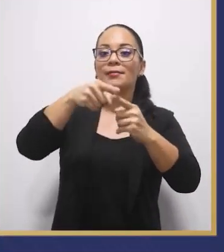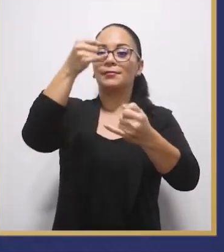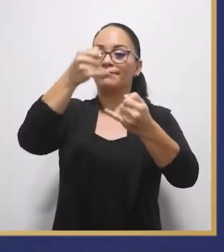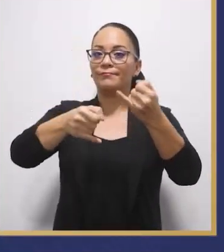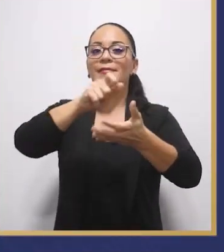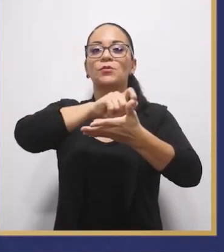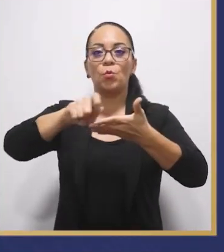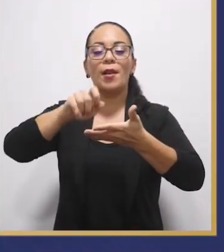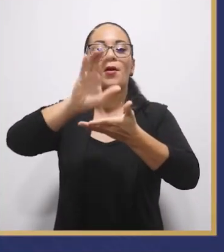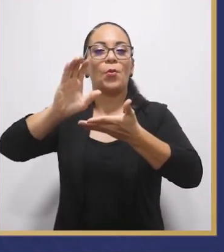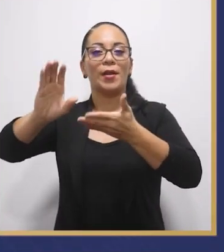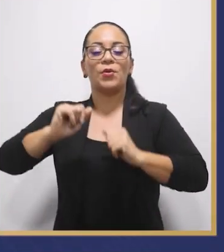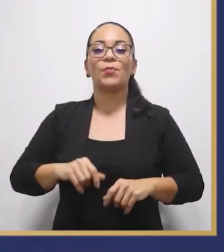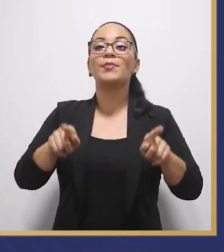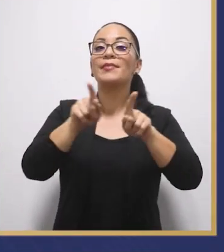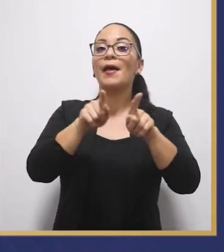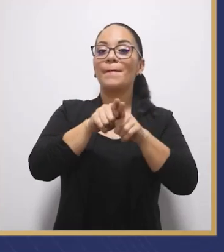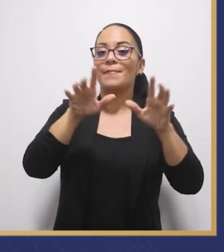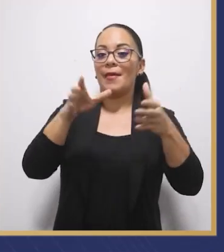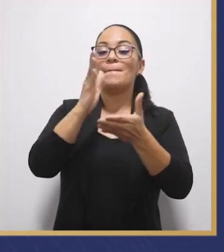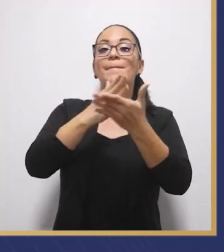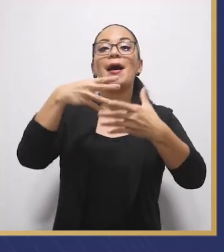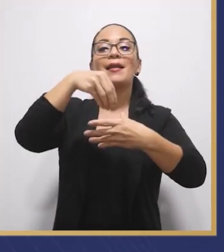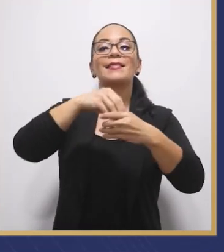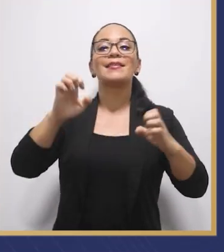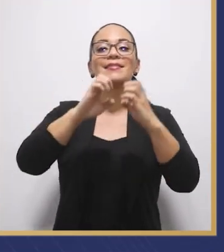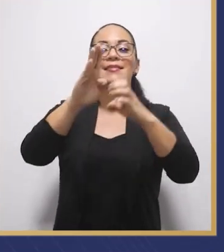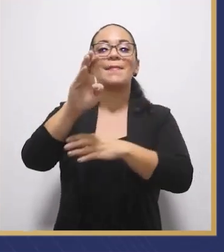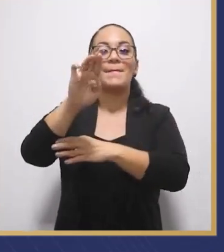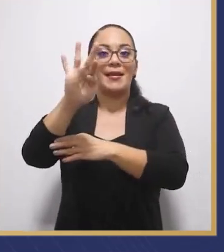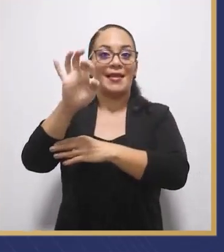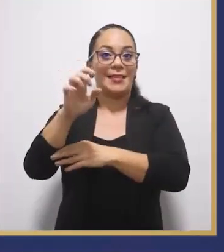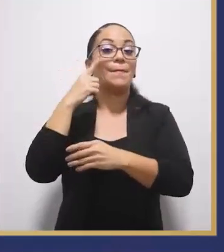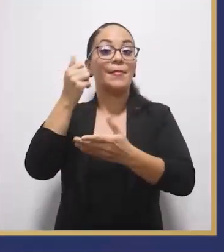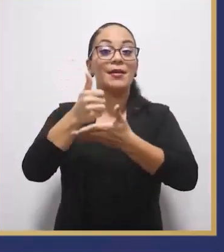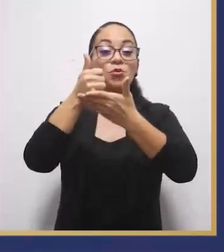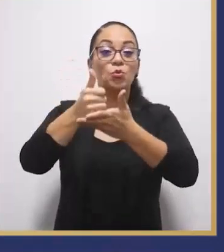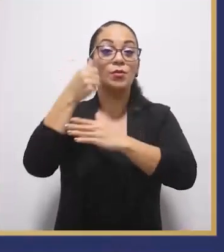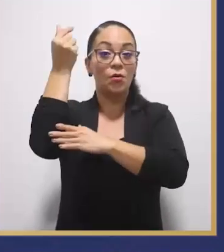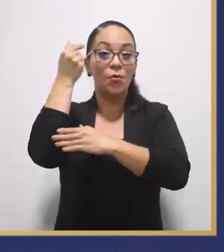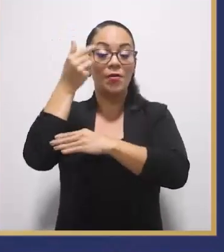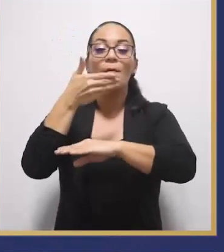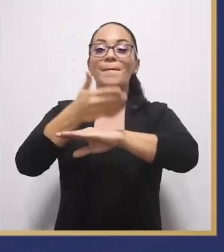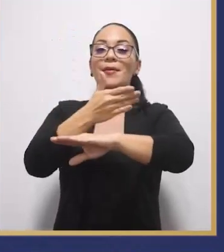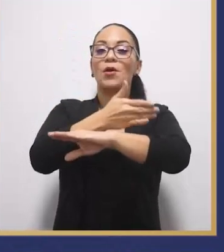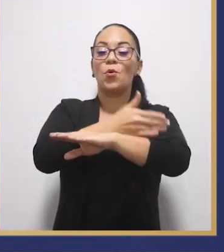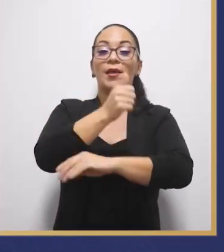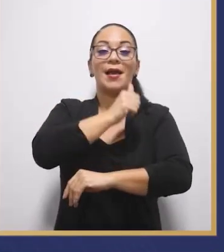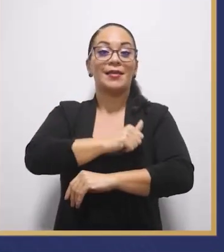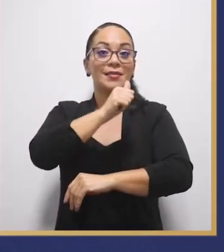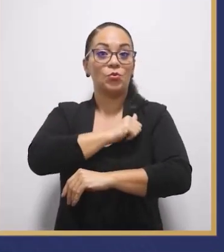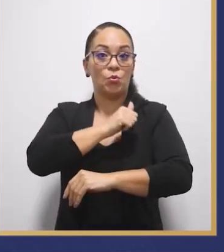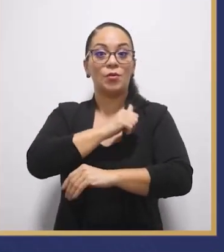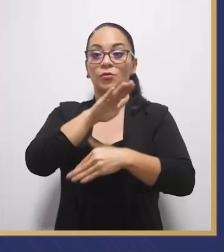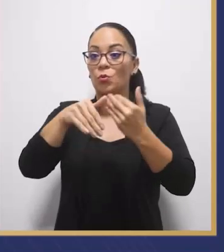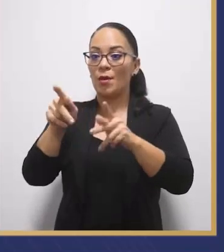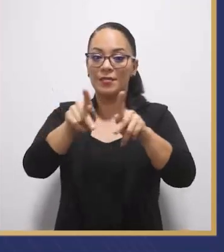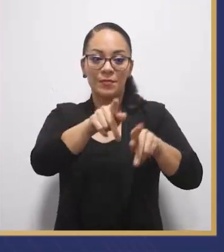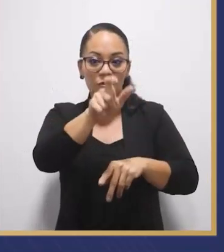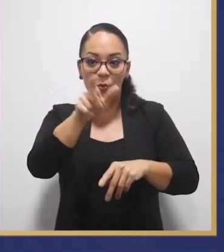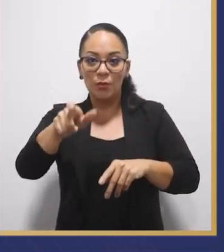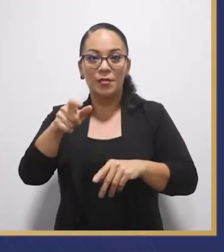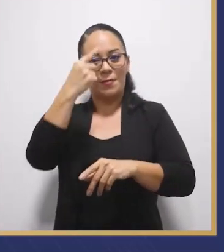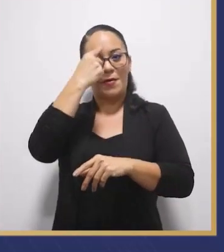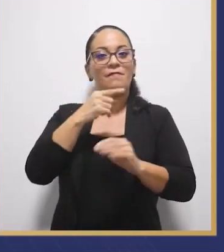colegio. También formamos parte de la estrategia BRETE para que los subsidios del Estado mejoren las actitudes de las personas